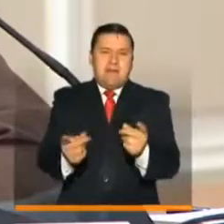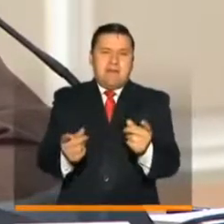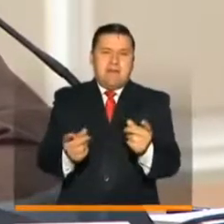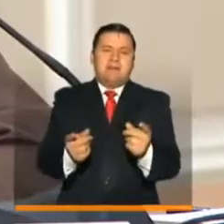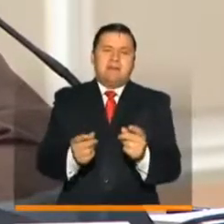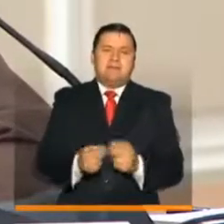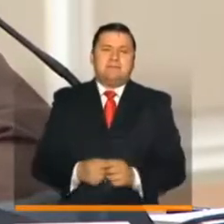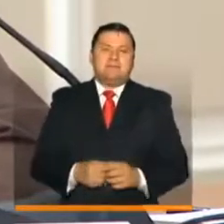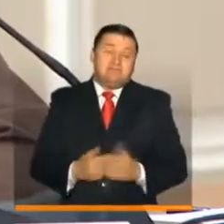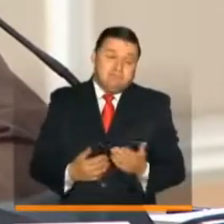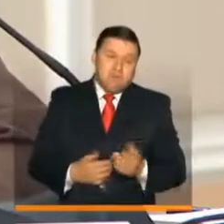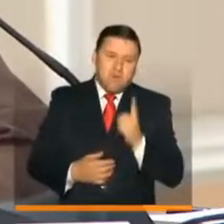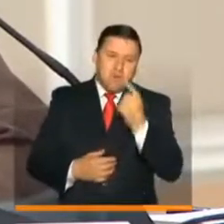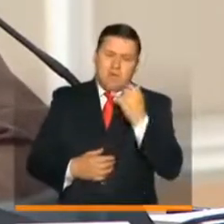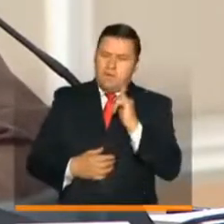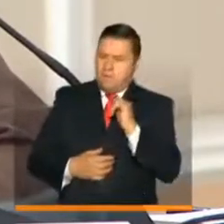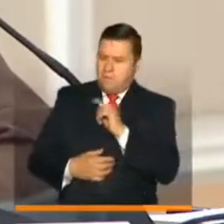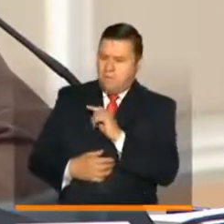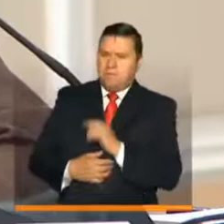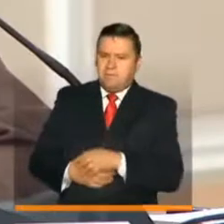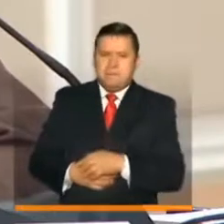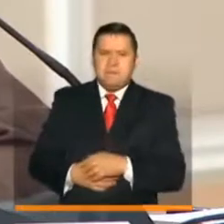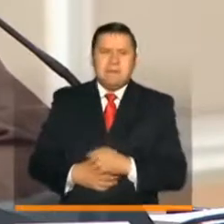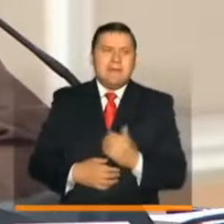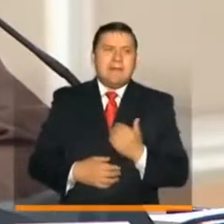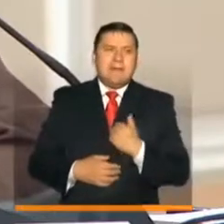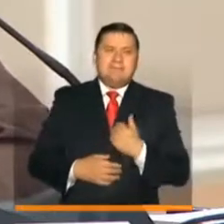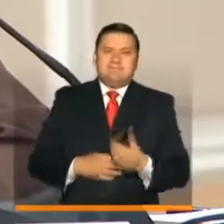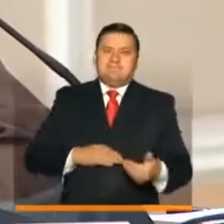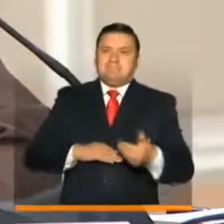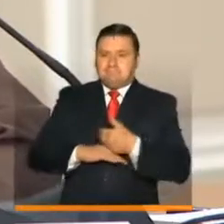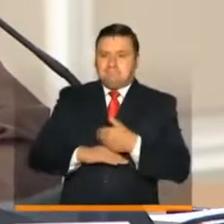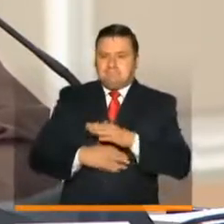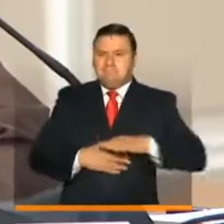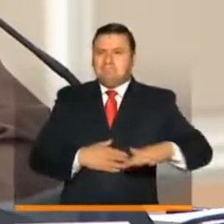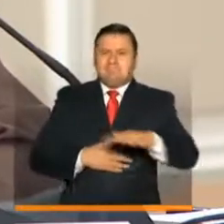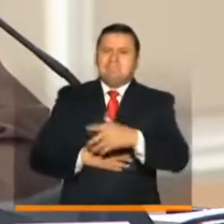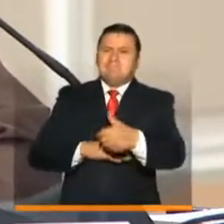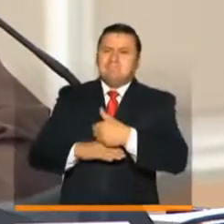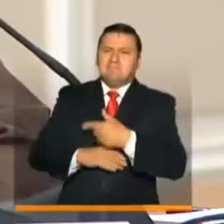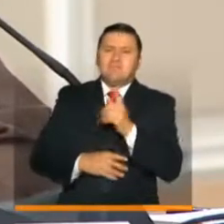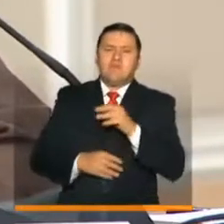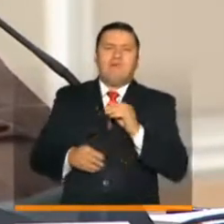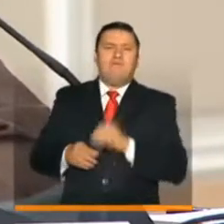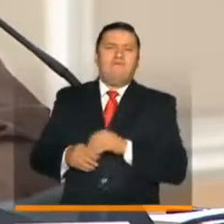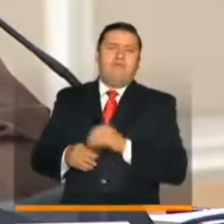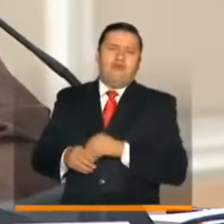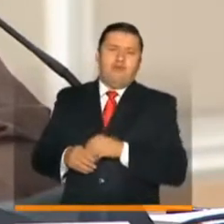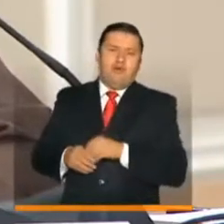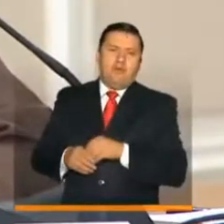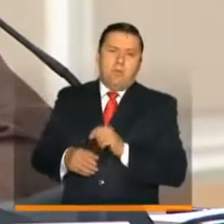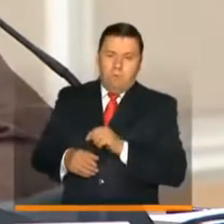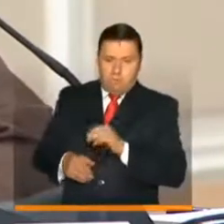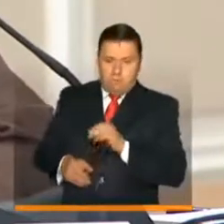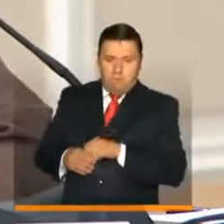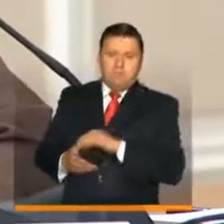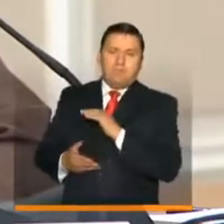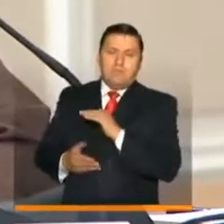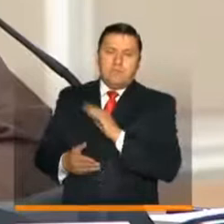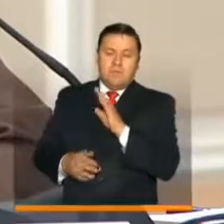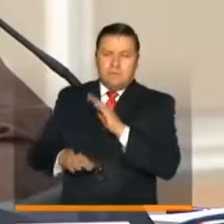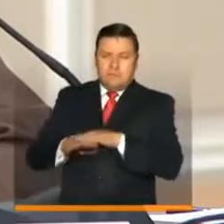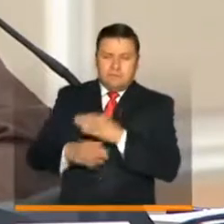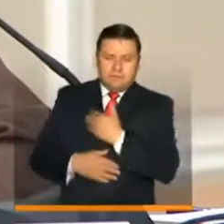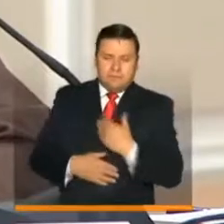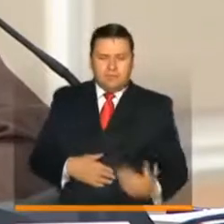manera veraz. Y por último, esto era algo que nos pedía el sector y era un fondo. Y este fondo,